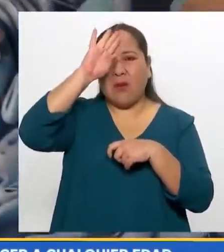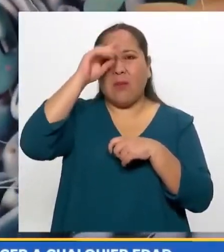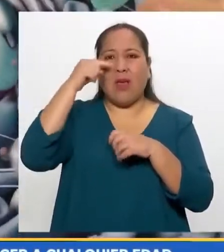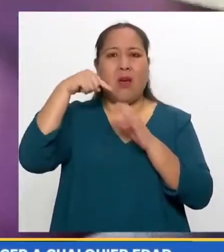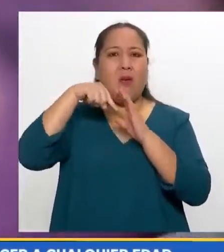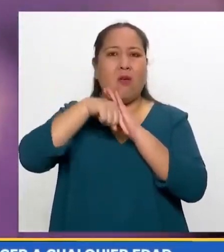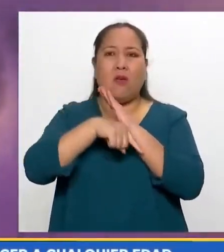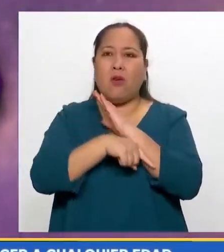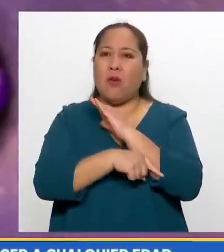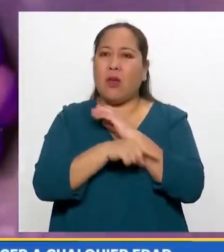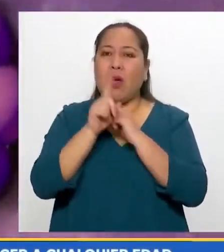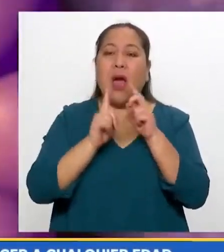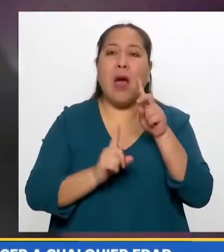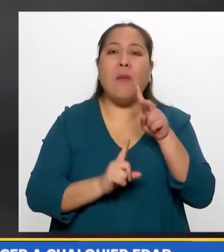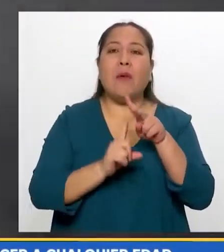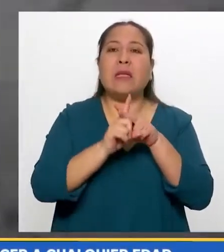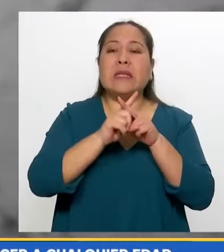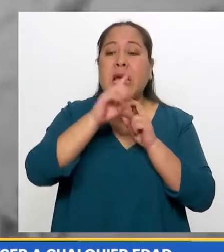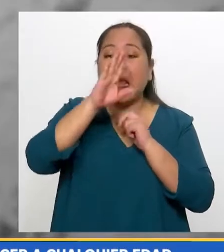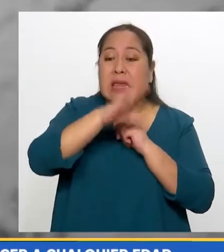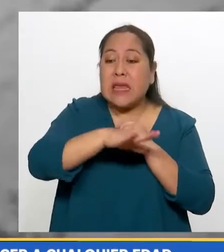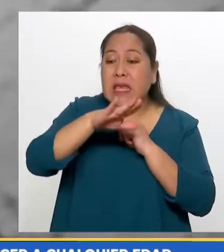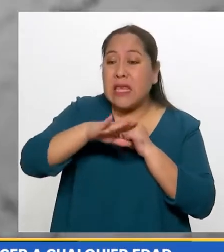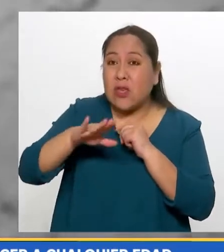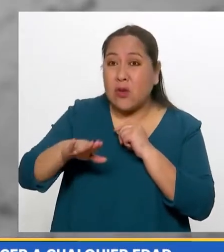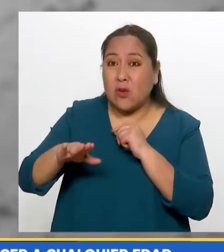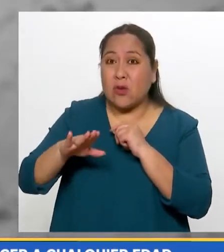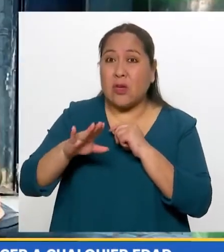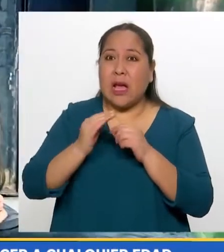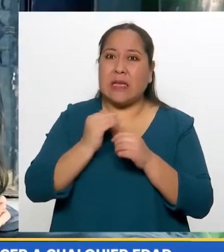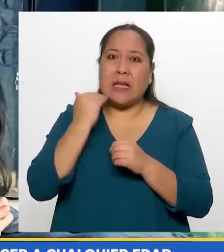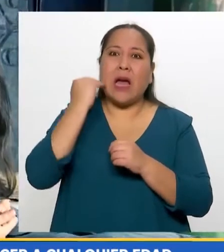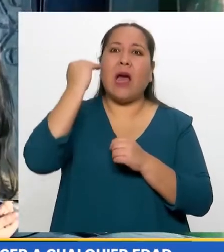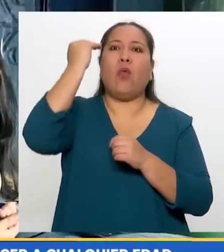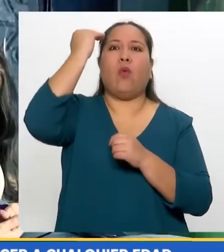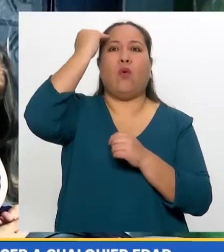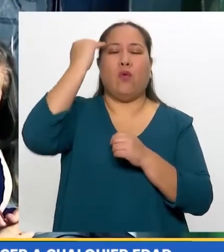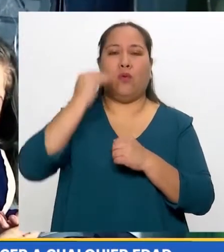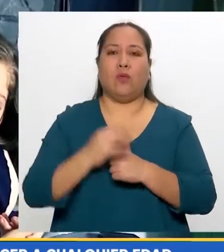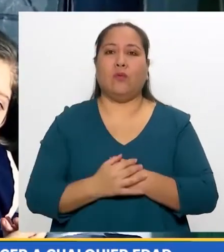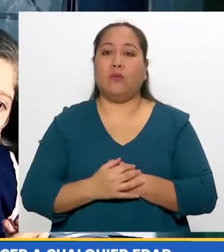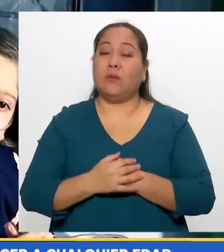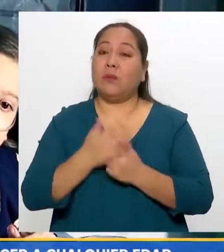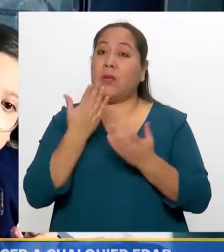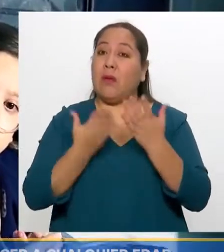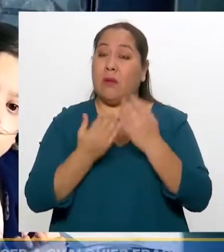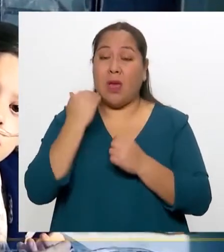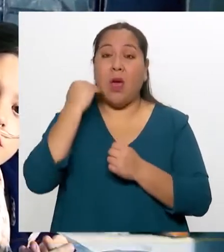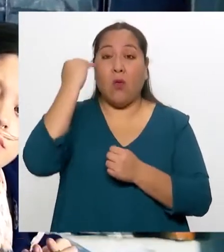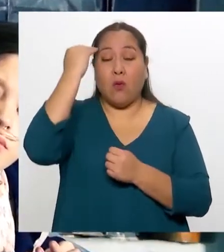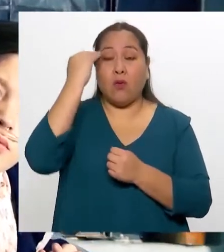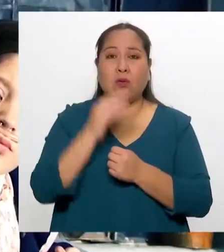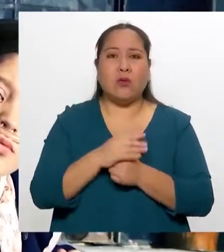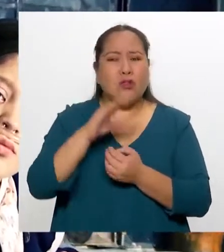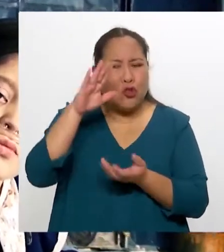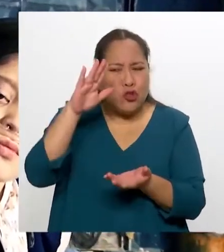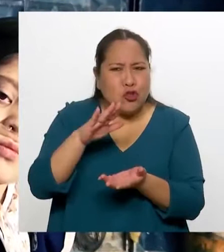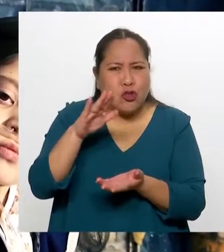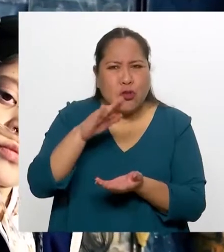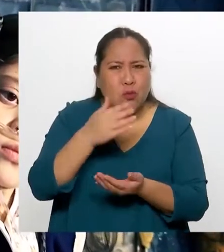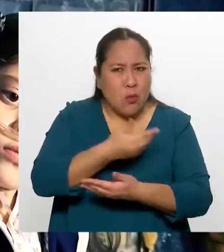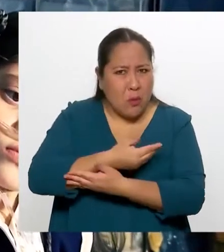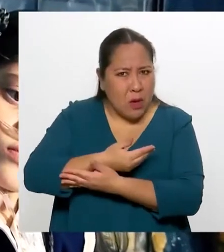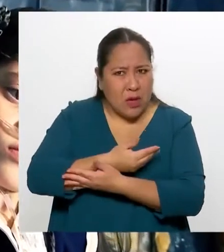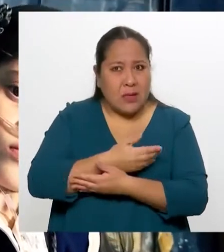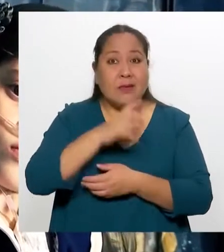enfermedad crónica que se da, que se puede aparecer desde los muy pequeños hasta más grandes, ¿no? Inclusive en adultos, ¿no? Desde